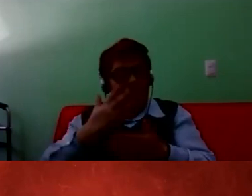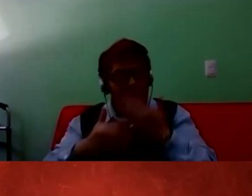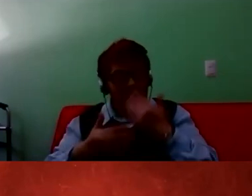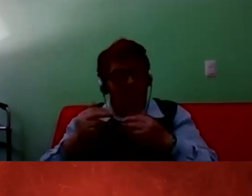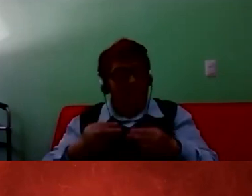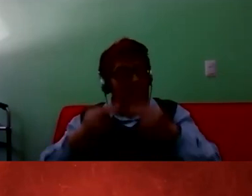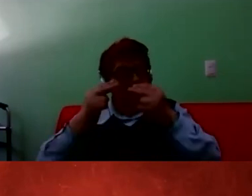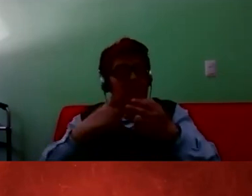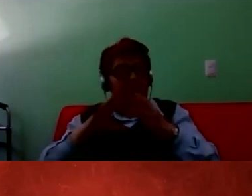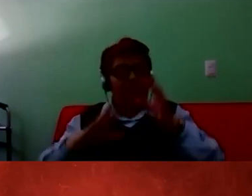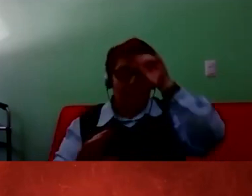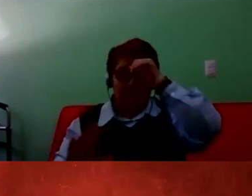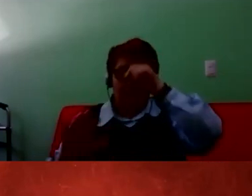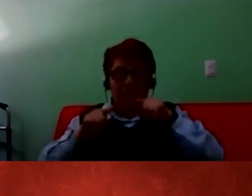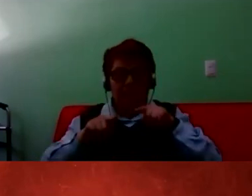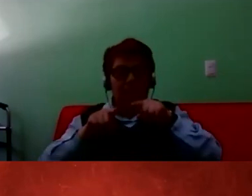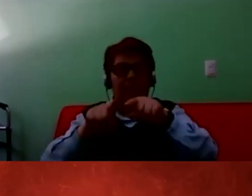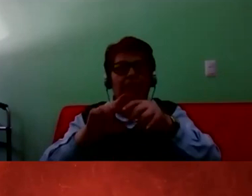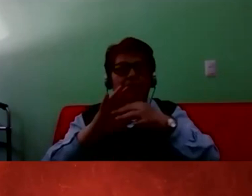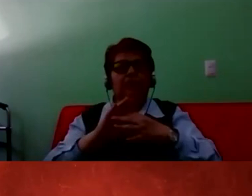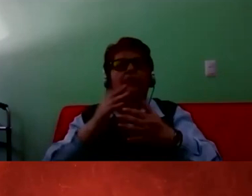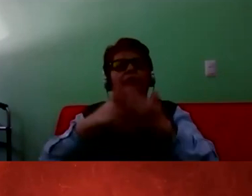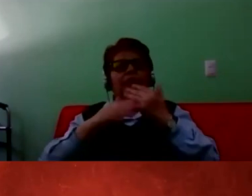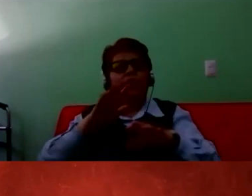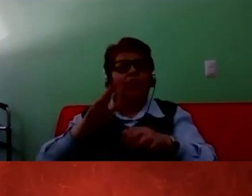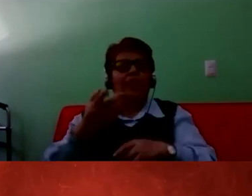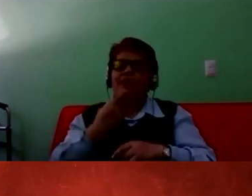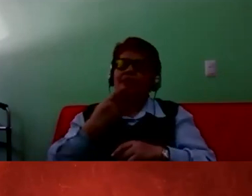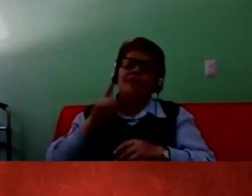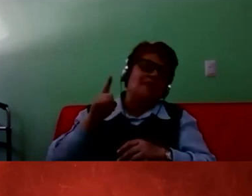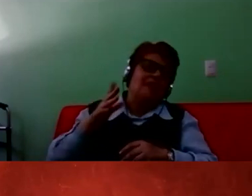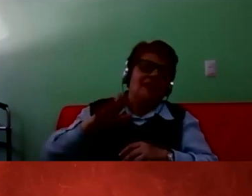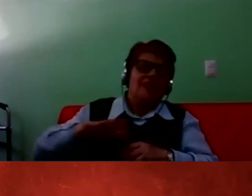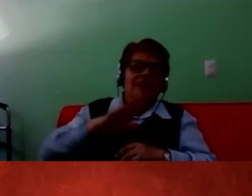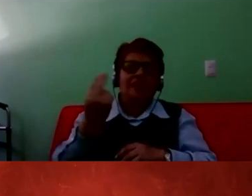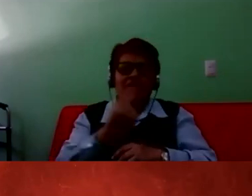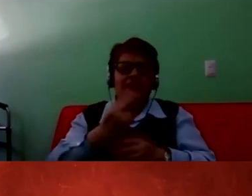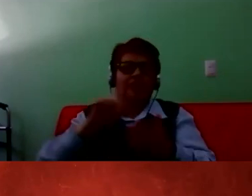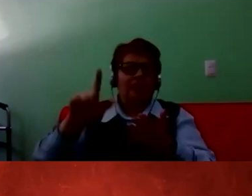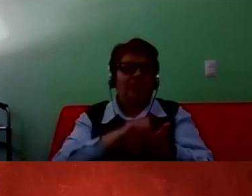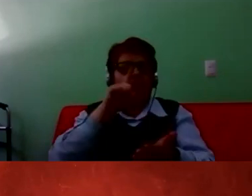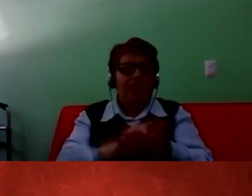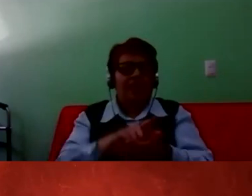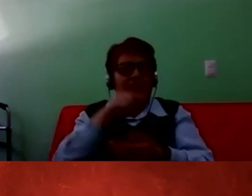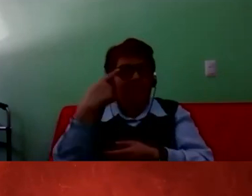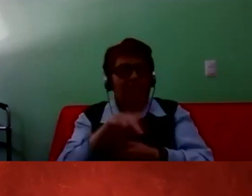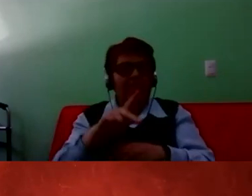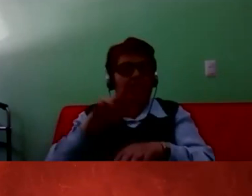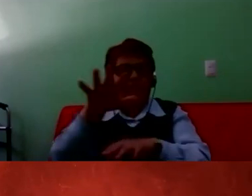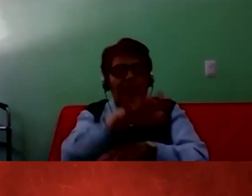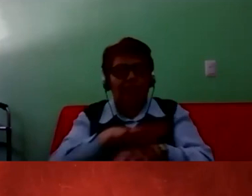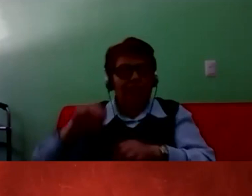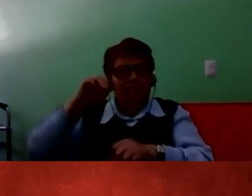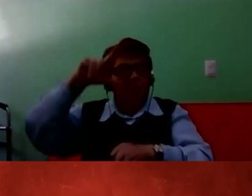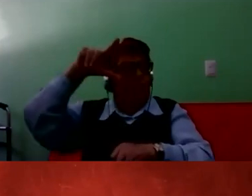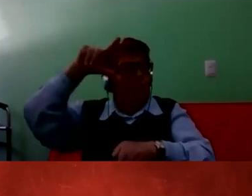haya una armonización, pero sí, la demanda de los espacios era tener una propia ley donde sean reconocidos como espacios